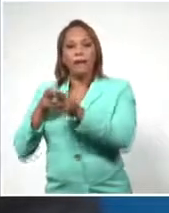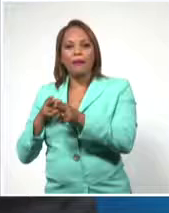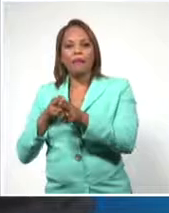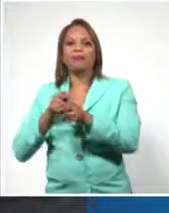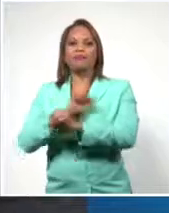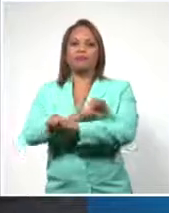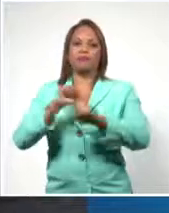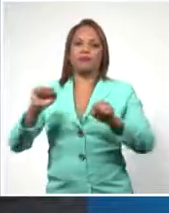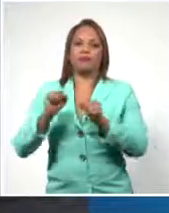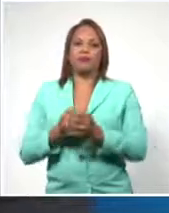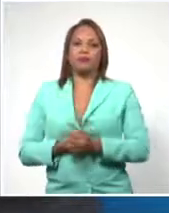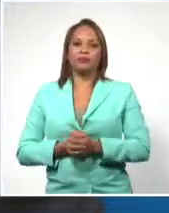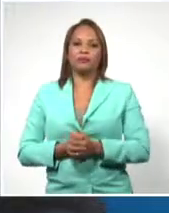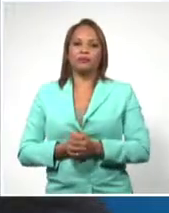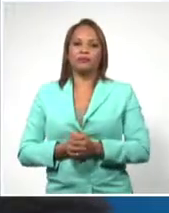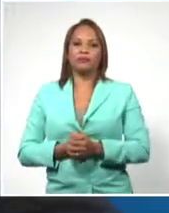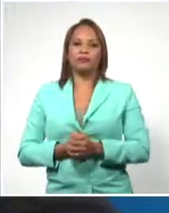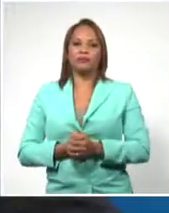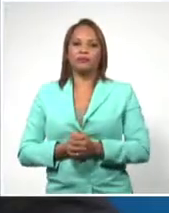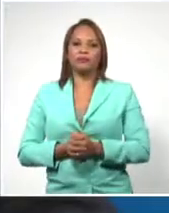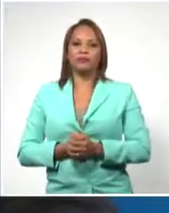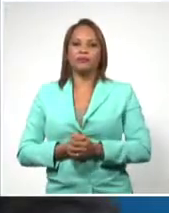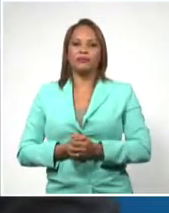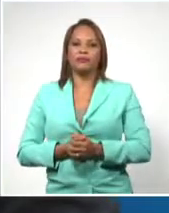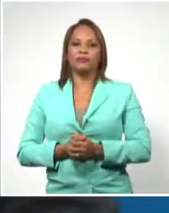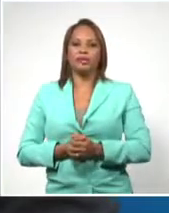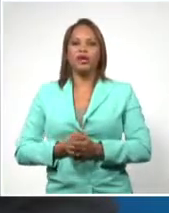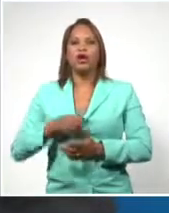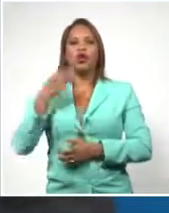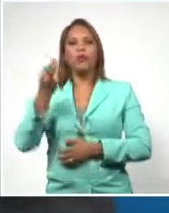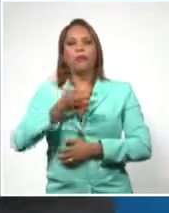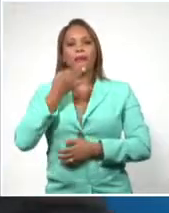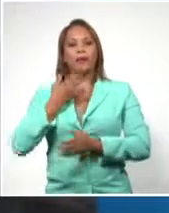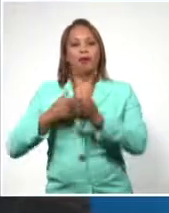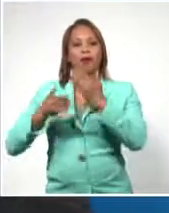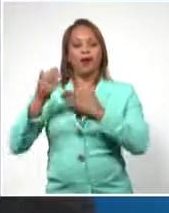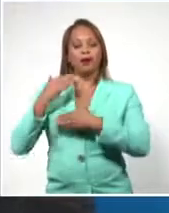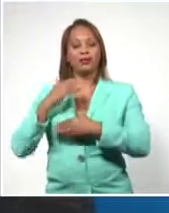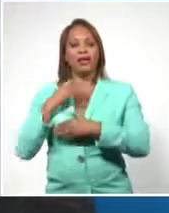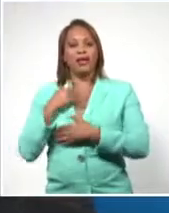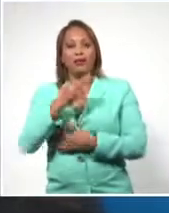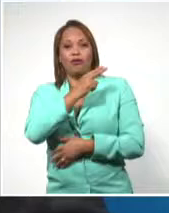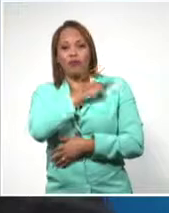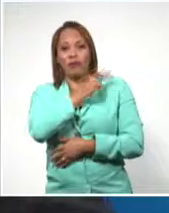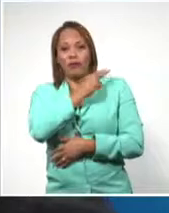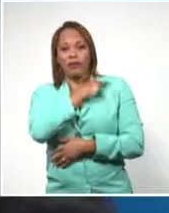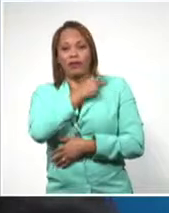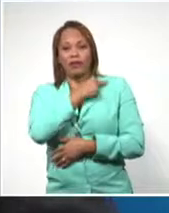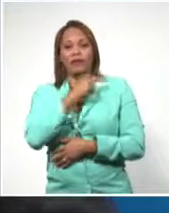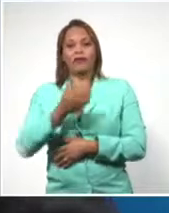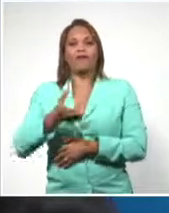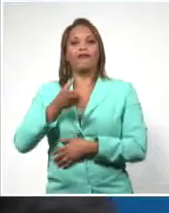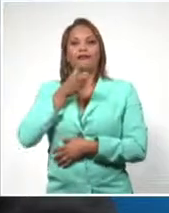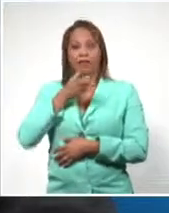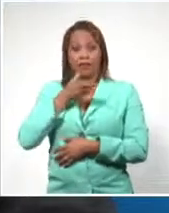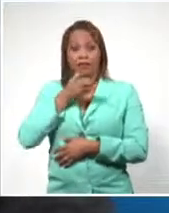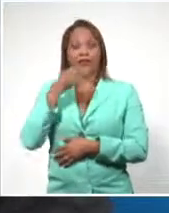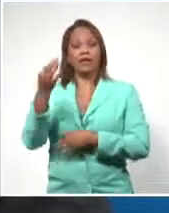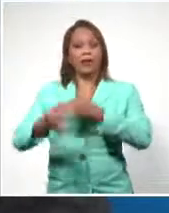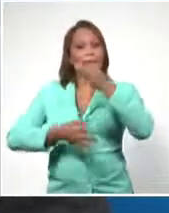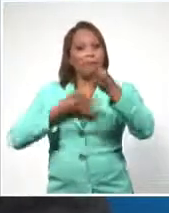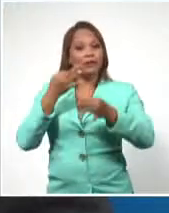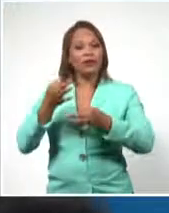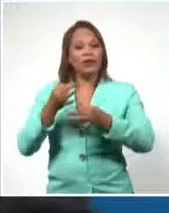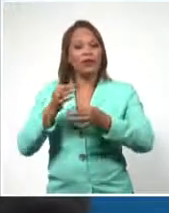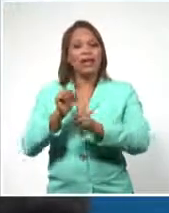Nucleares. Como expresara el comandante en jefe de la Revolución Cubana, Fidel Castro Ruz,